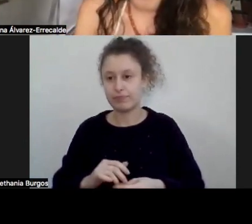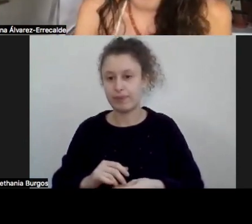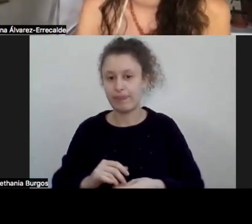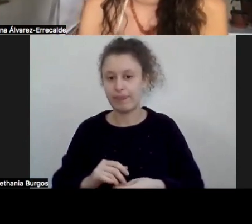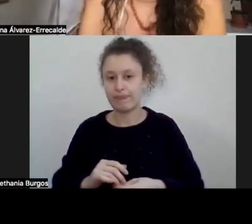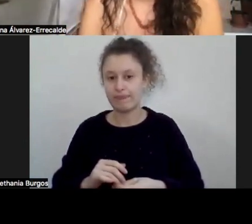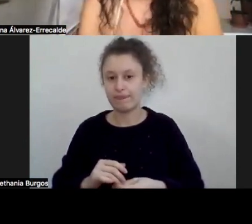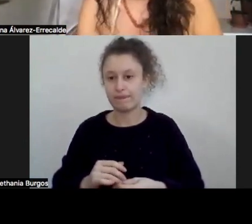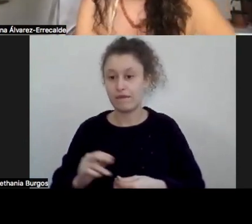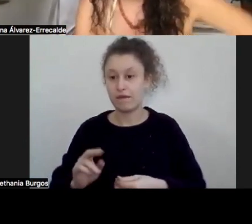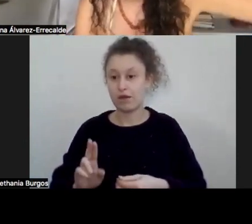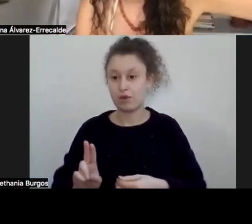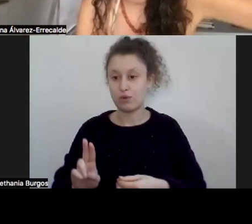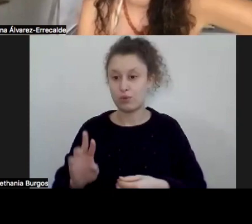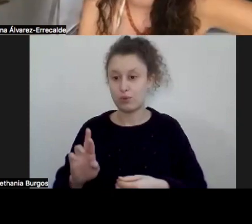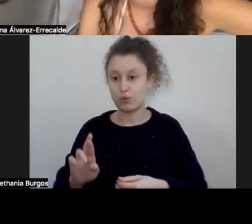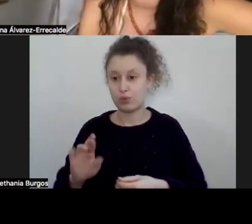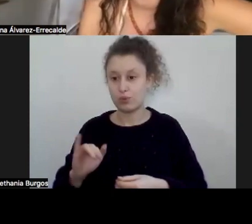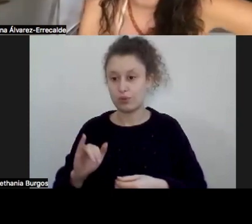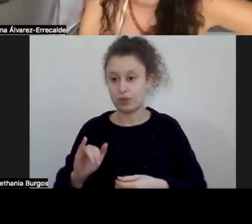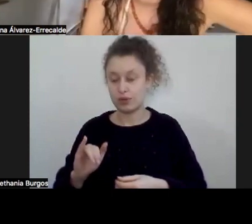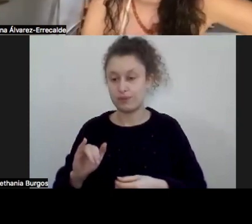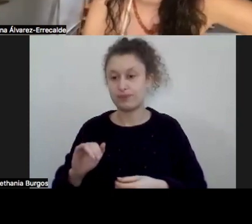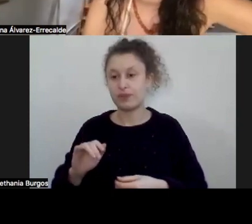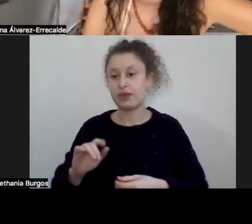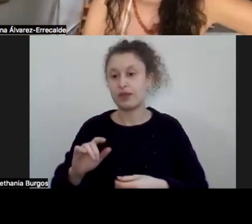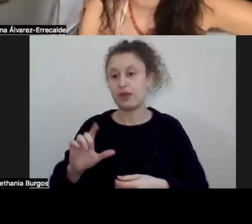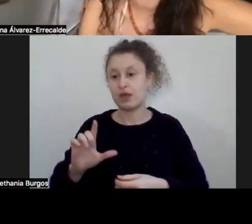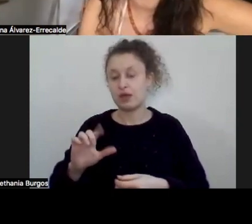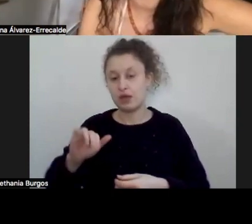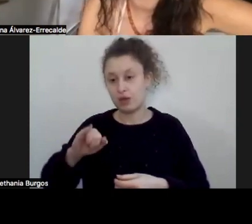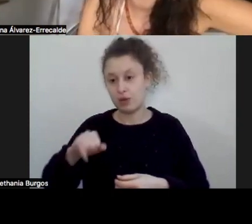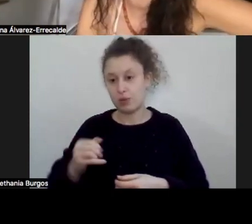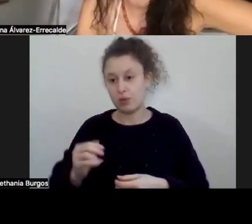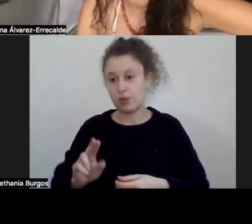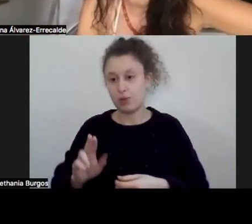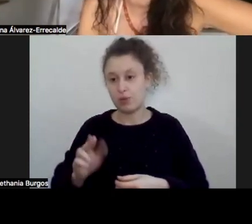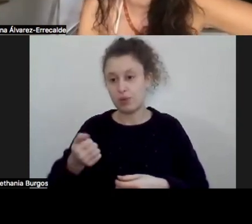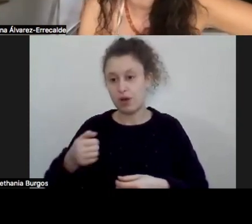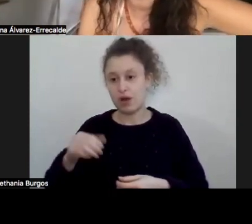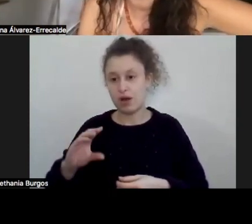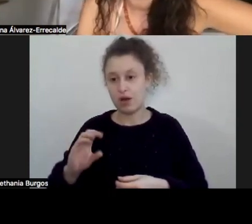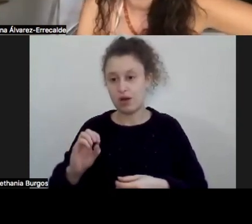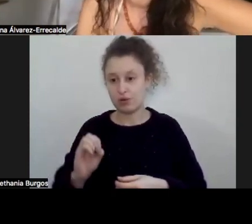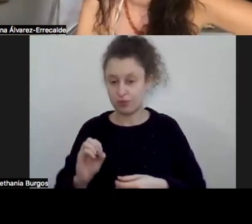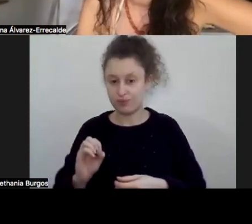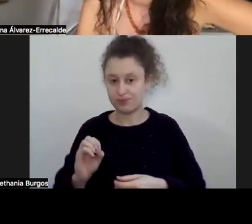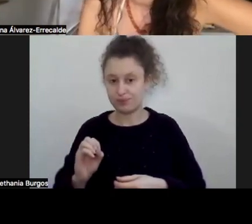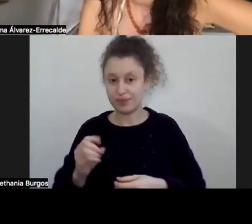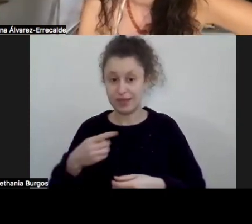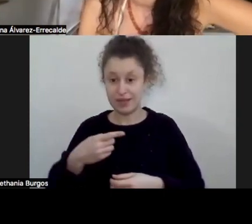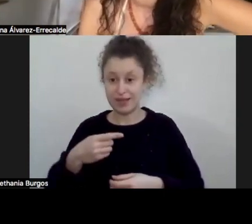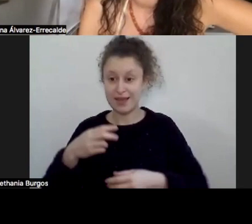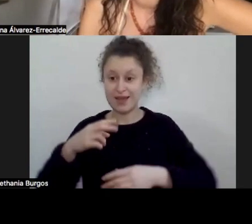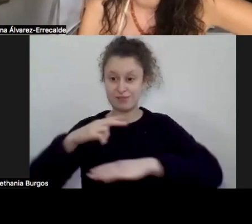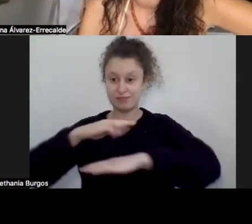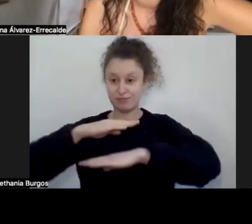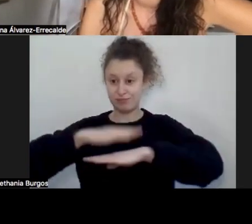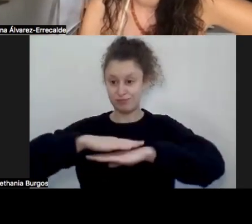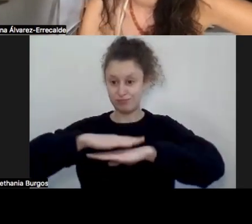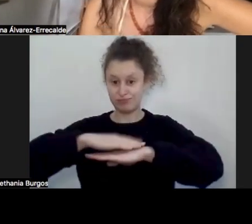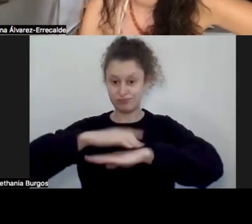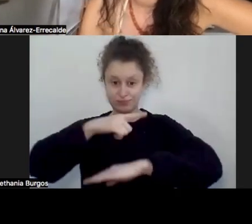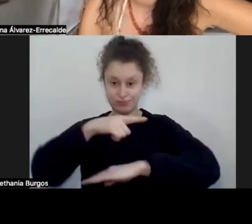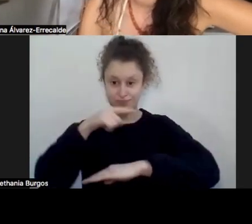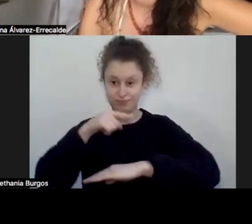Puri y Joaco, que son los papás de Oscar, habían instalado una caravana adelante de la casa para poder